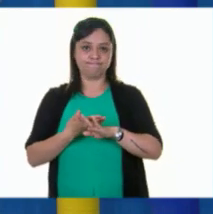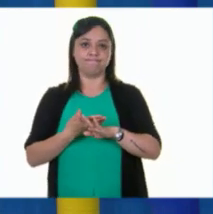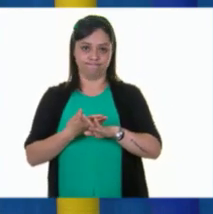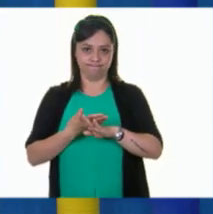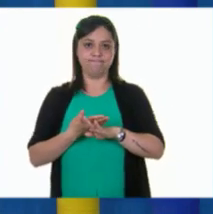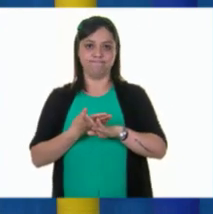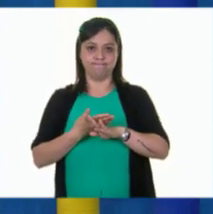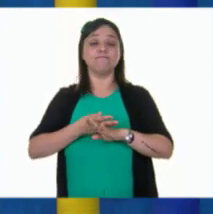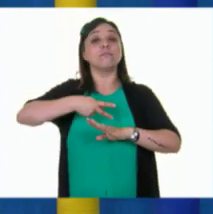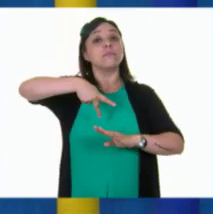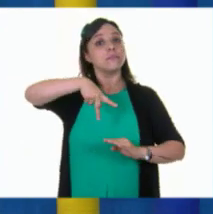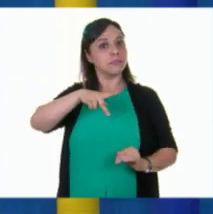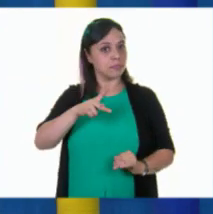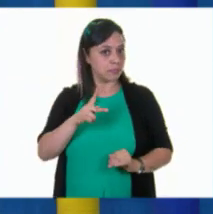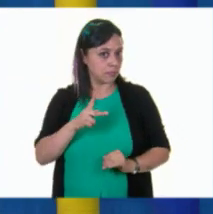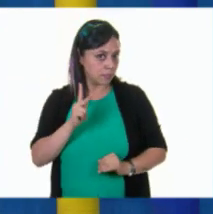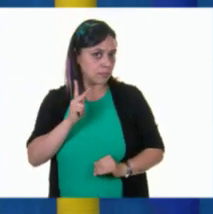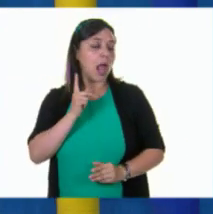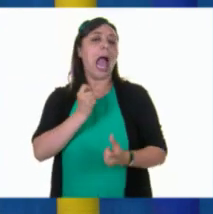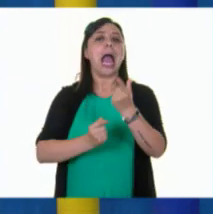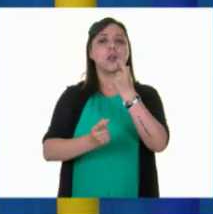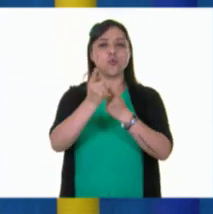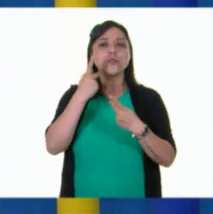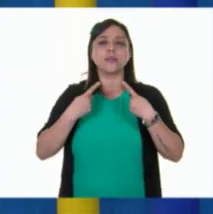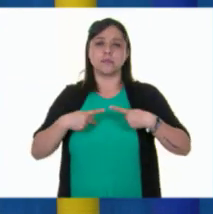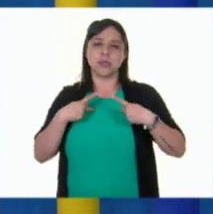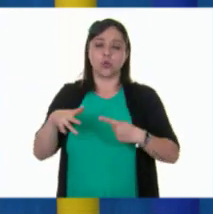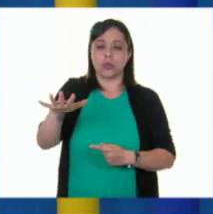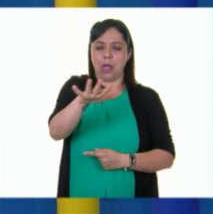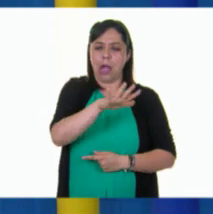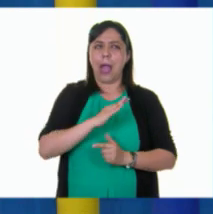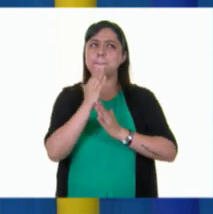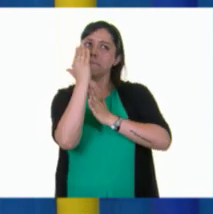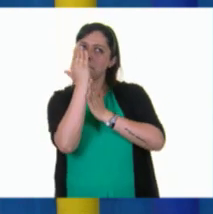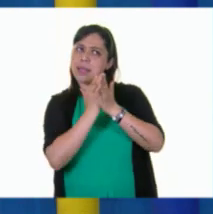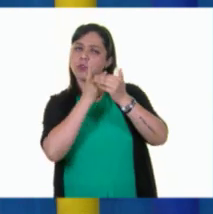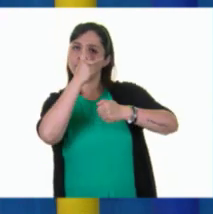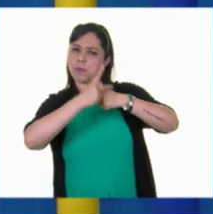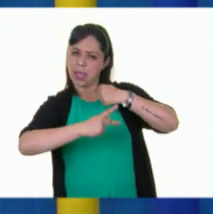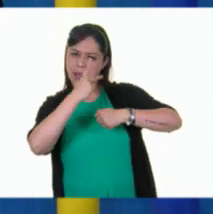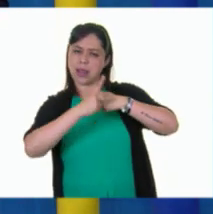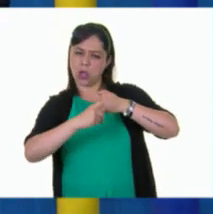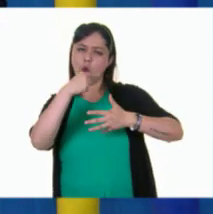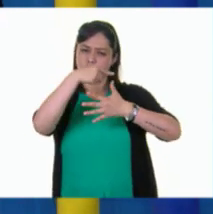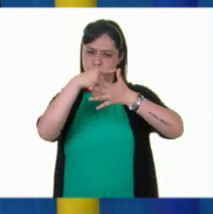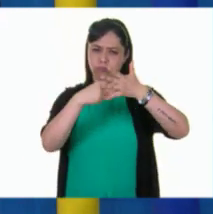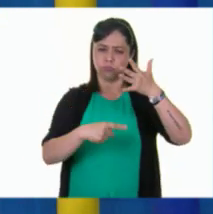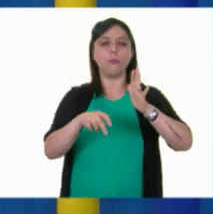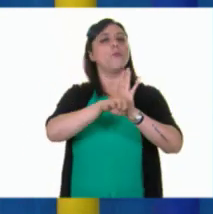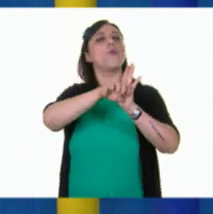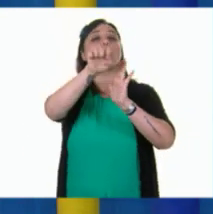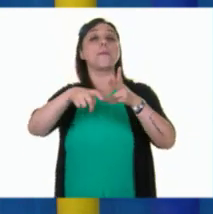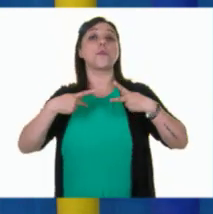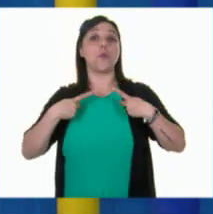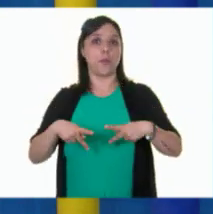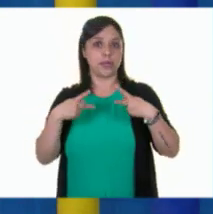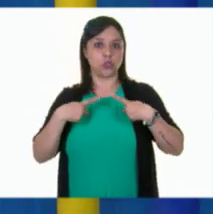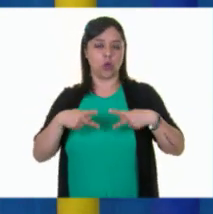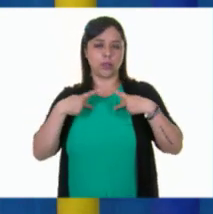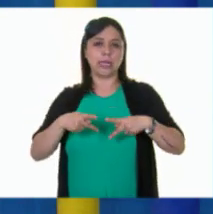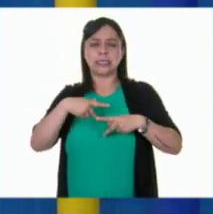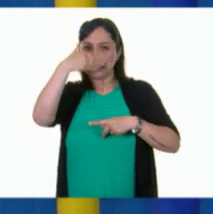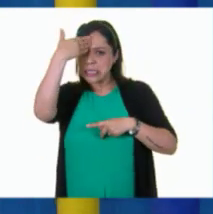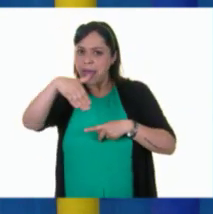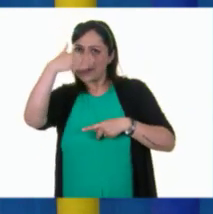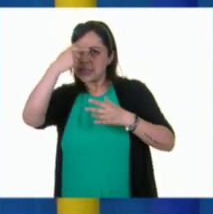más condiciones para que sea menos vulnerable la población ante los riesgos. Por ejemplo, si las personas están informadas